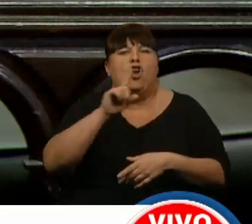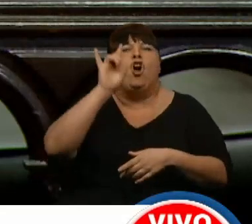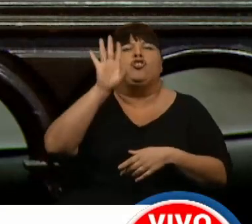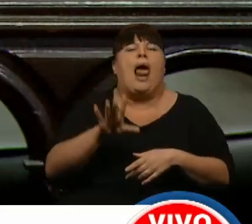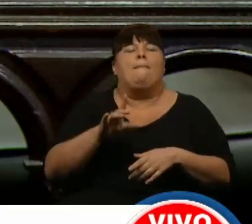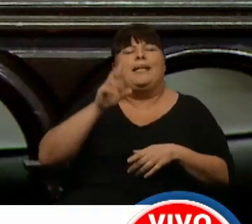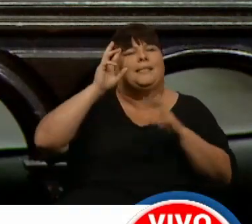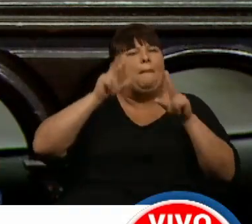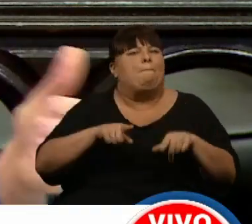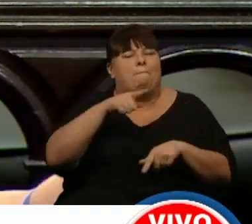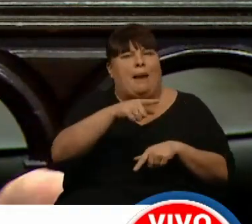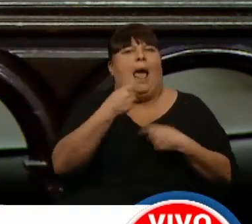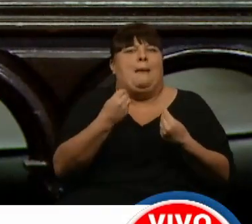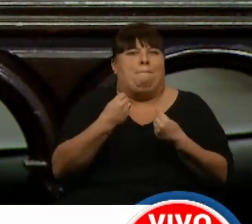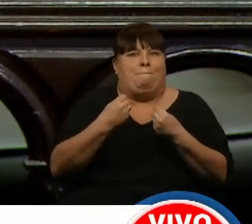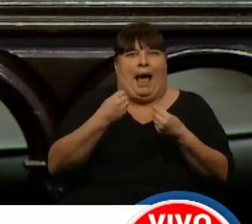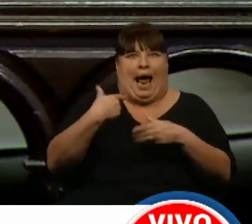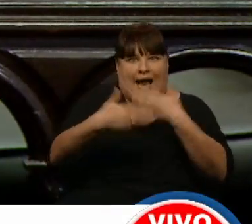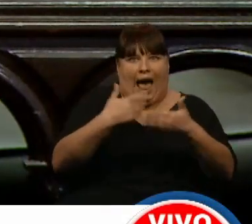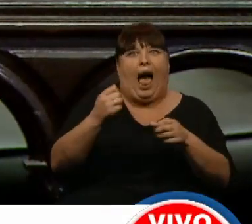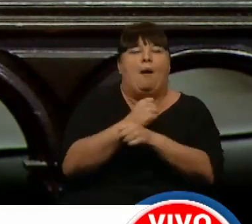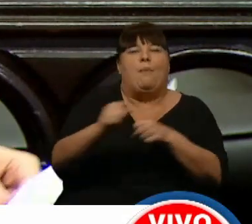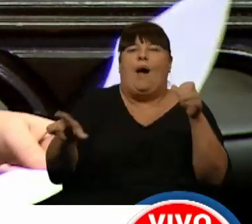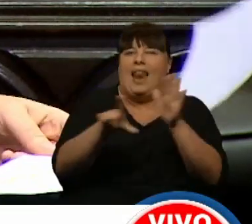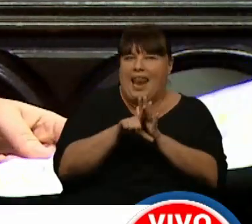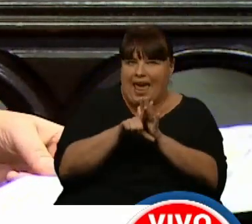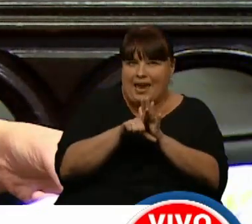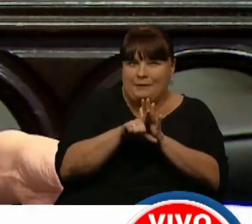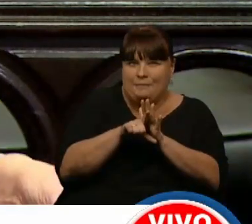aquellas políticas que nos permiten, como esta, sacar una ley